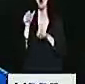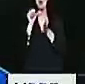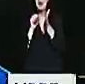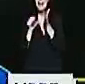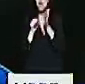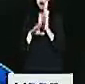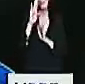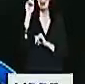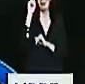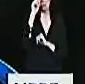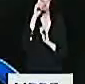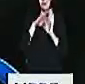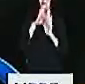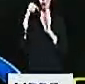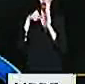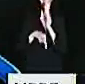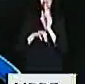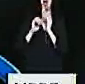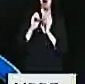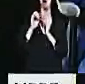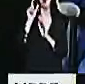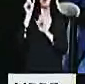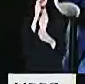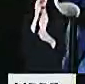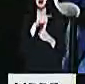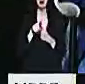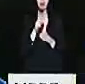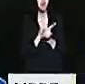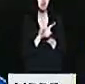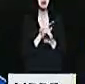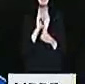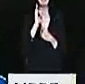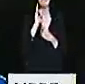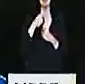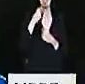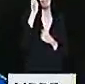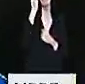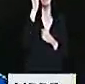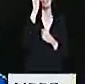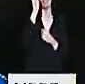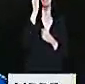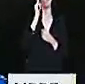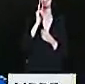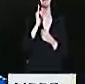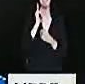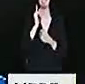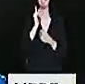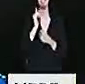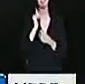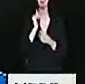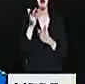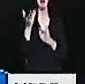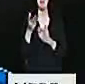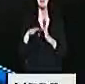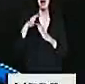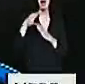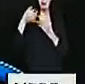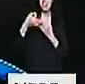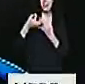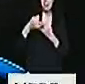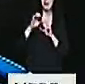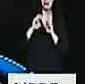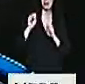decía, hacer misiones o traer a los pacientes a Santiago. Sí, se entiende el punto, y la distribución de precisamente para ser más